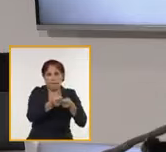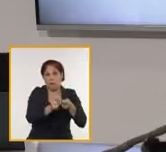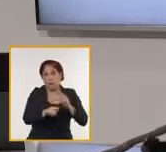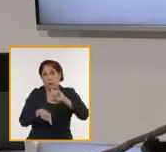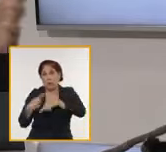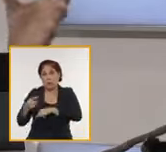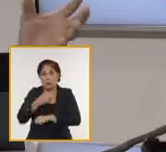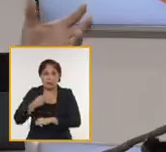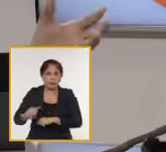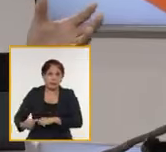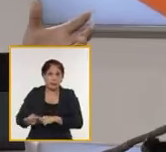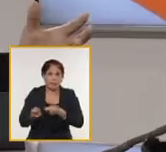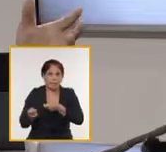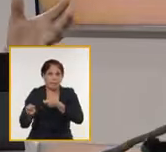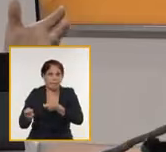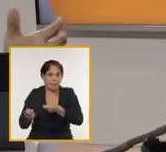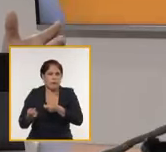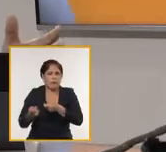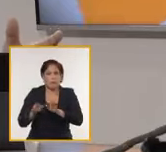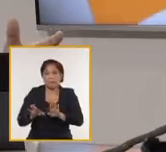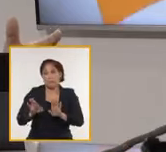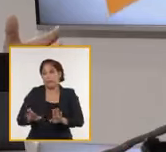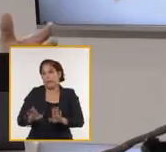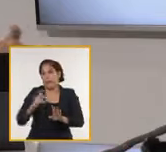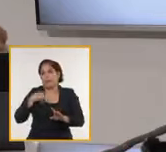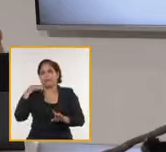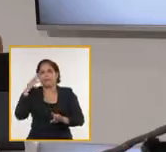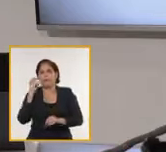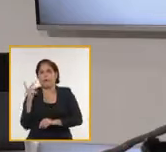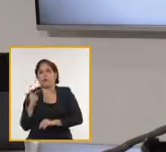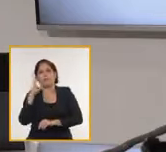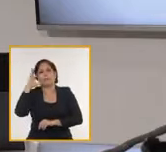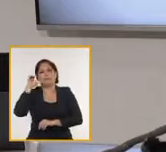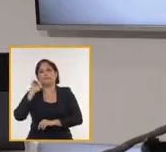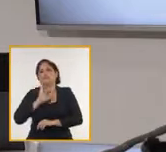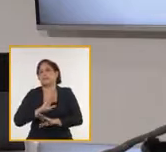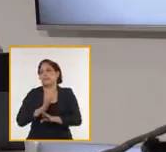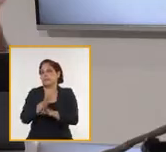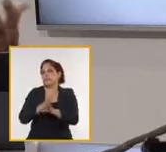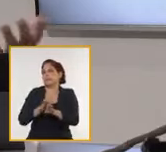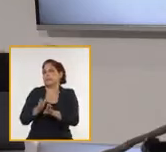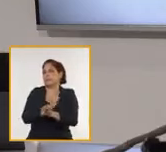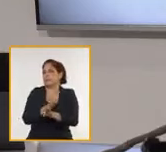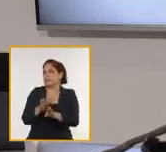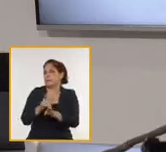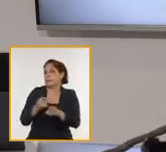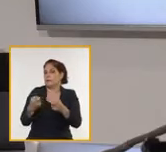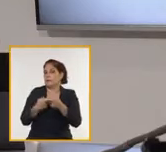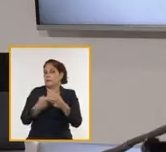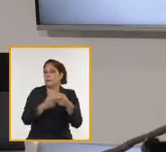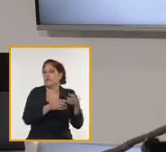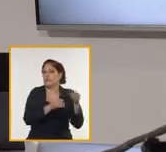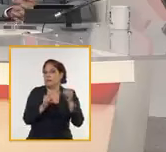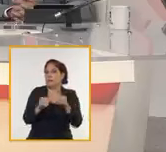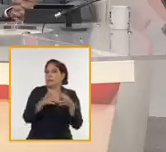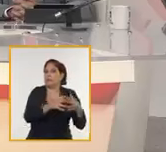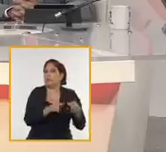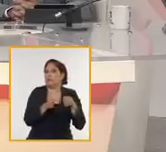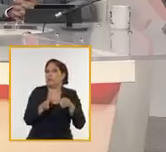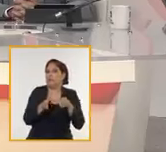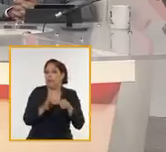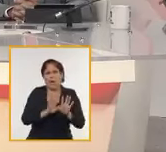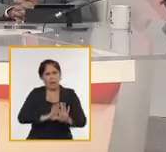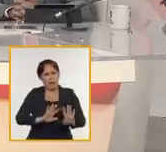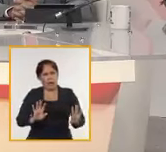una herramienta de contención de China. Y hemos visto en esta cumbre que